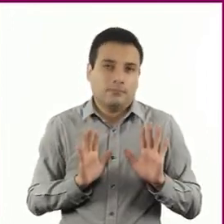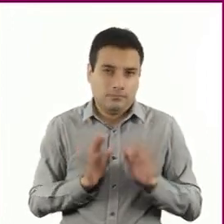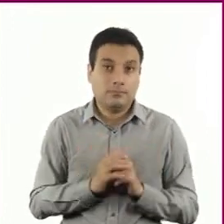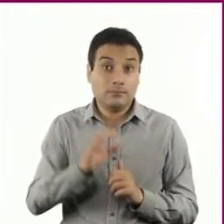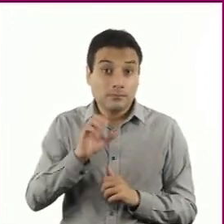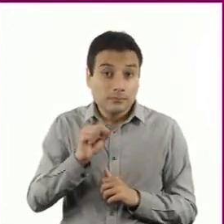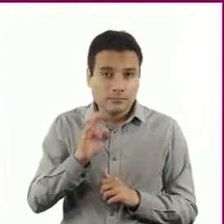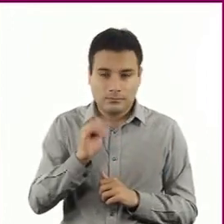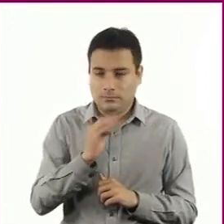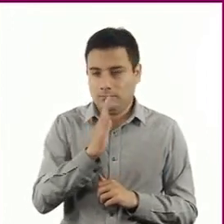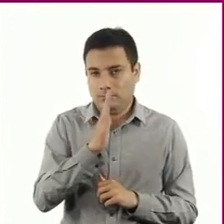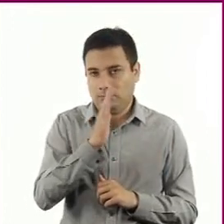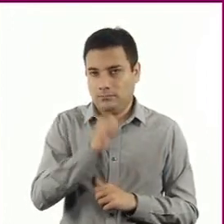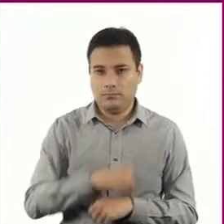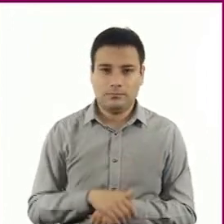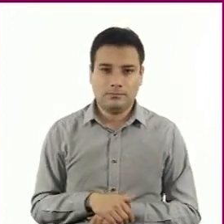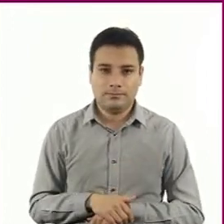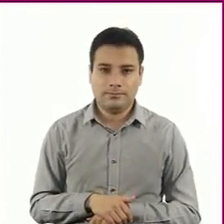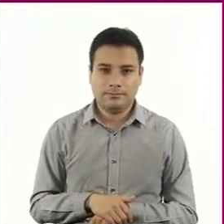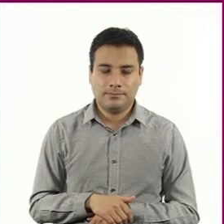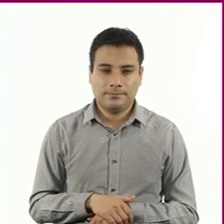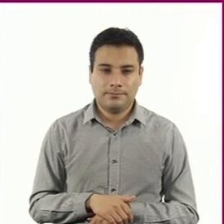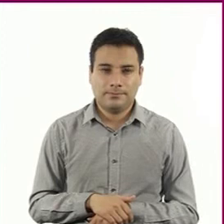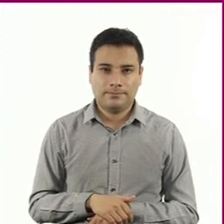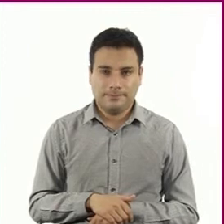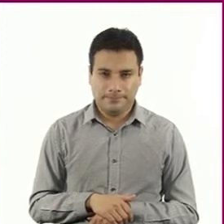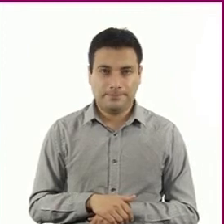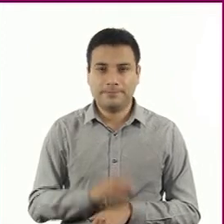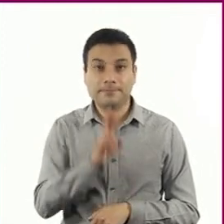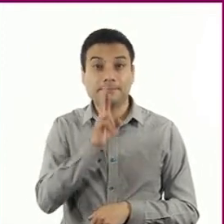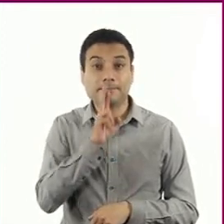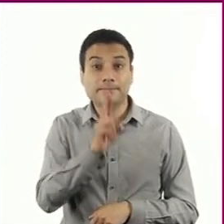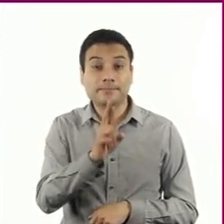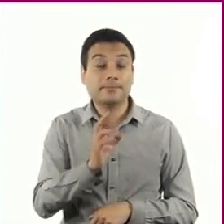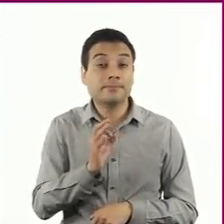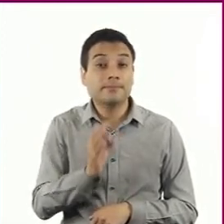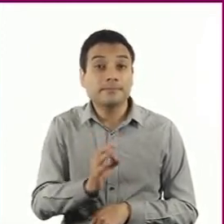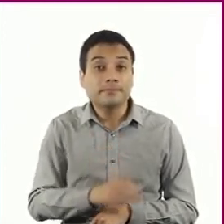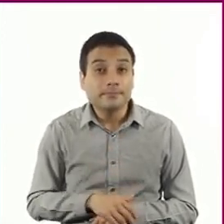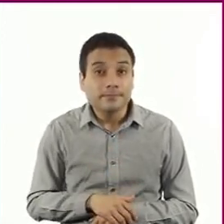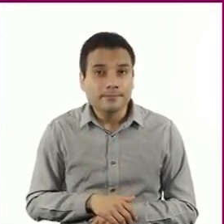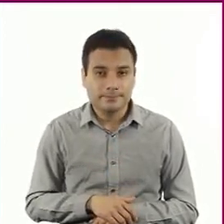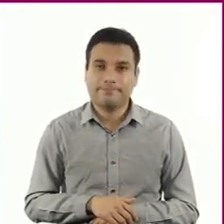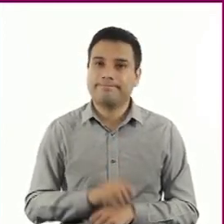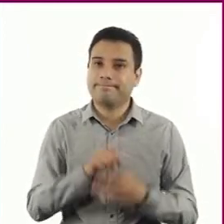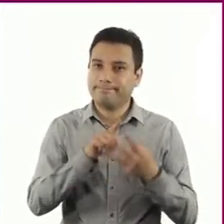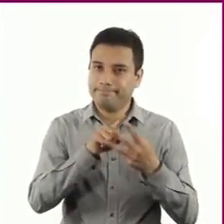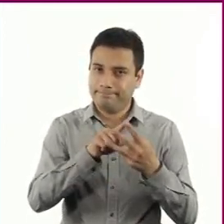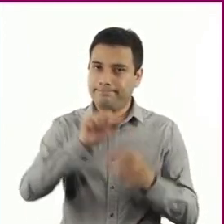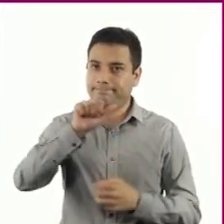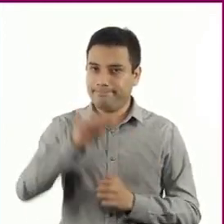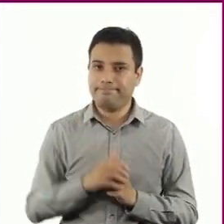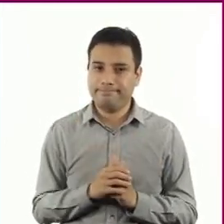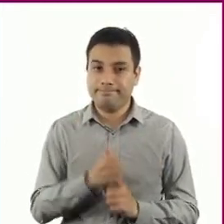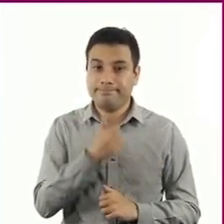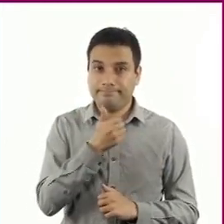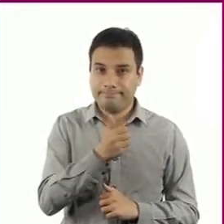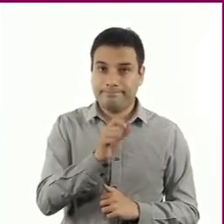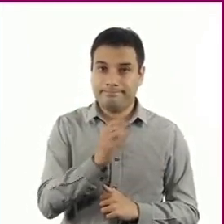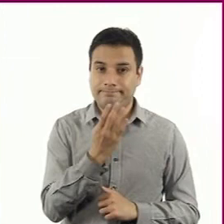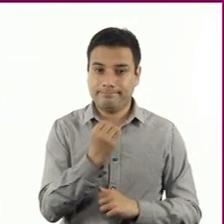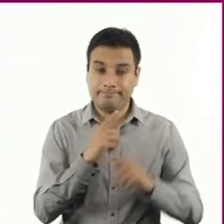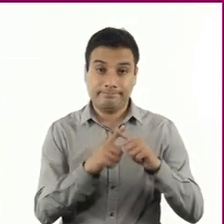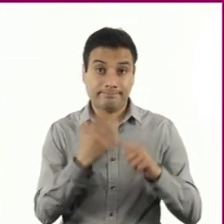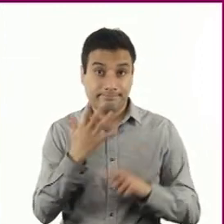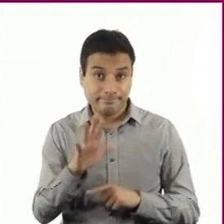recorrer 10 cifras a la derecha. Entonces, la respuesta correcta es el inciso A, 6.9 por 10 a la décima